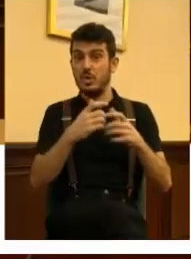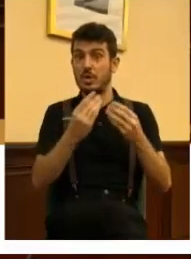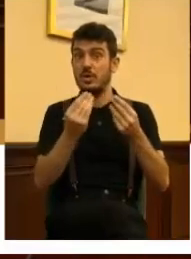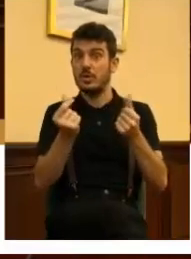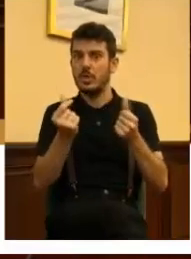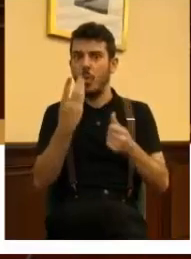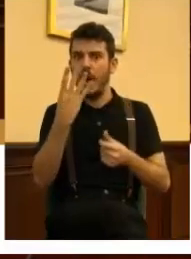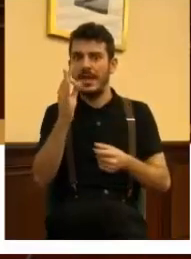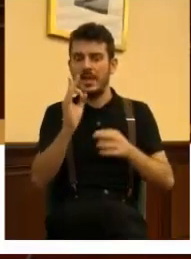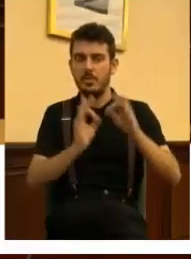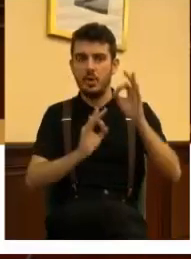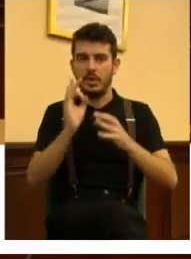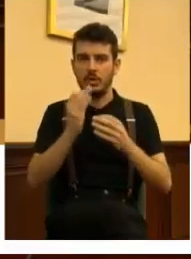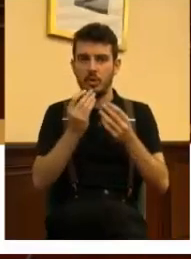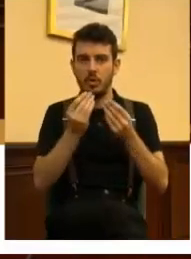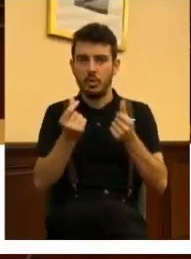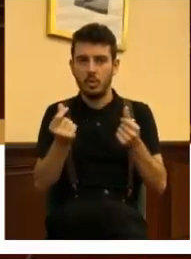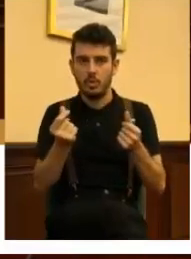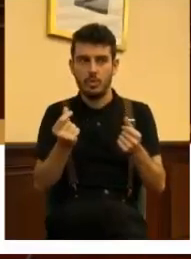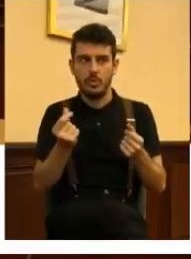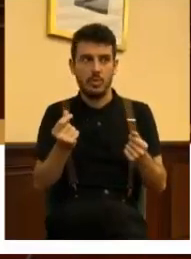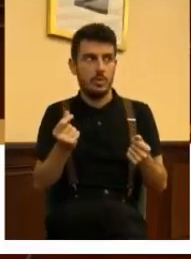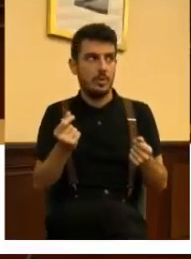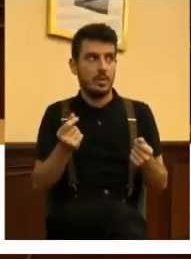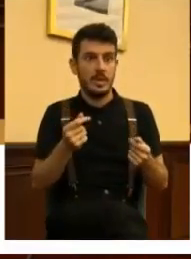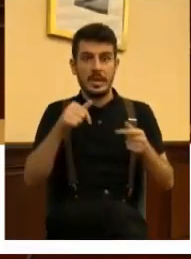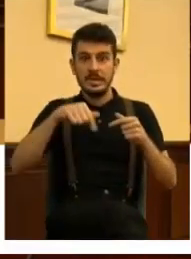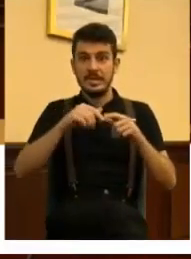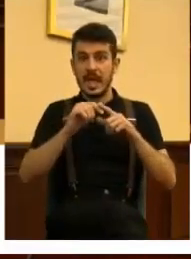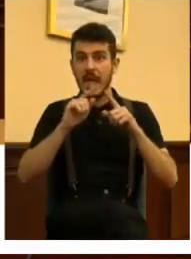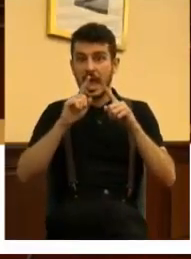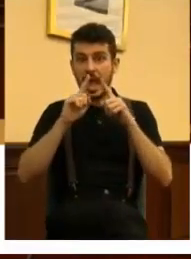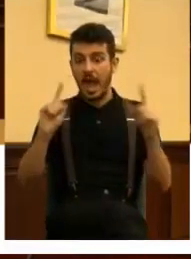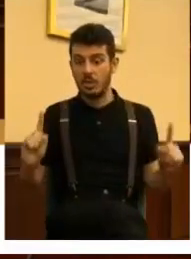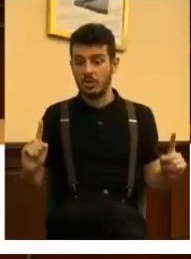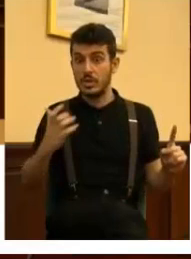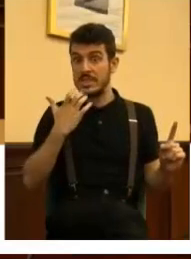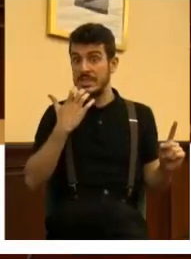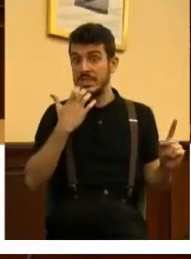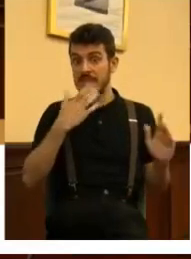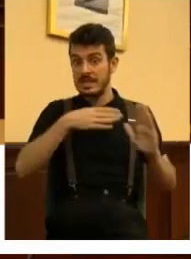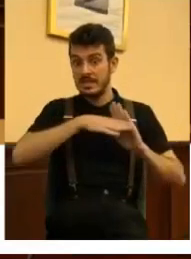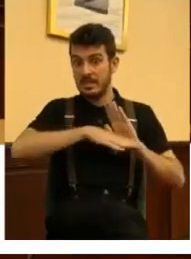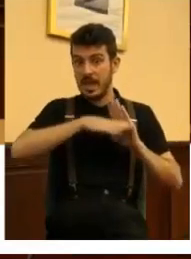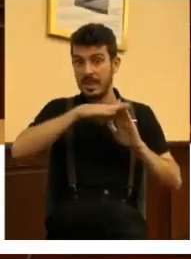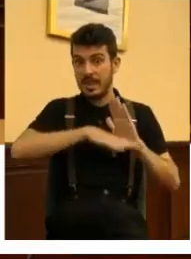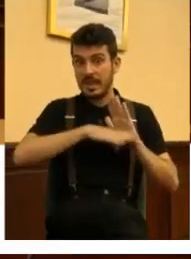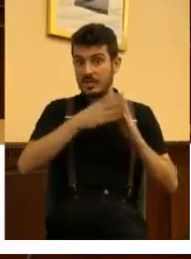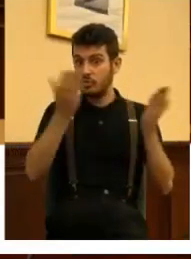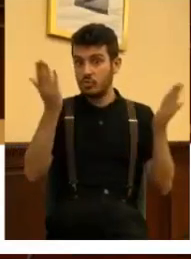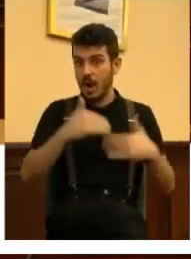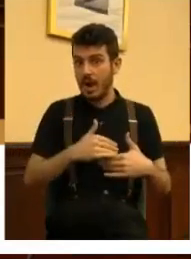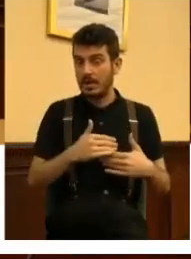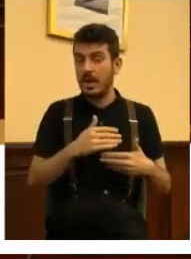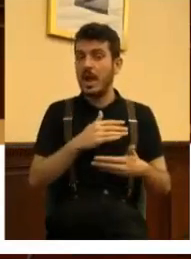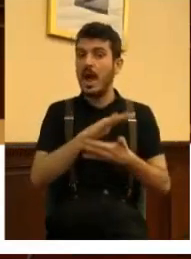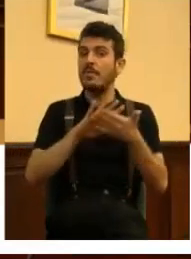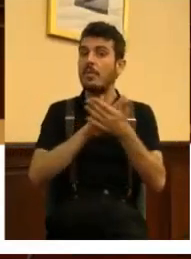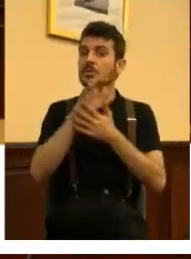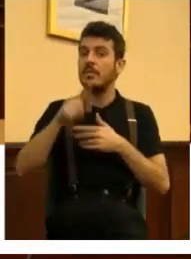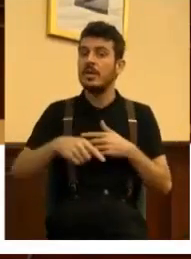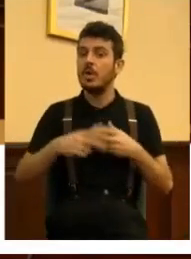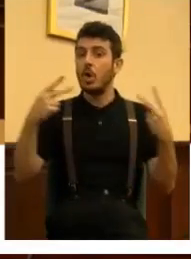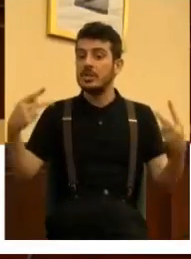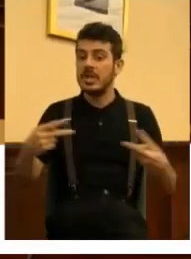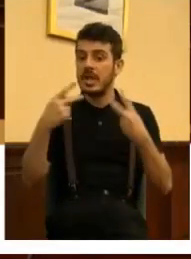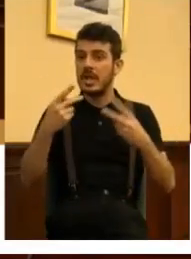menos que del 40% del sector en este año, si no hay medidas. Podemos hablar de que la hostelería